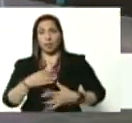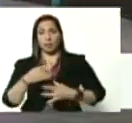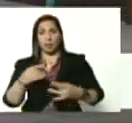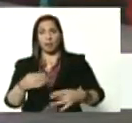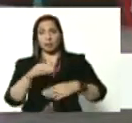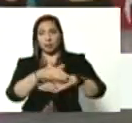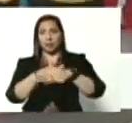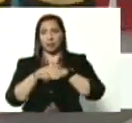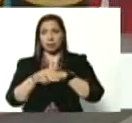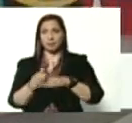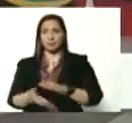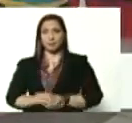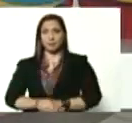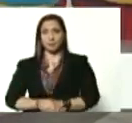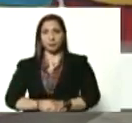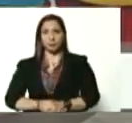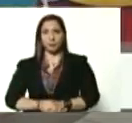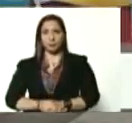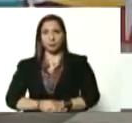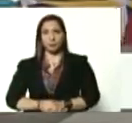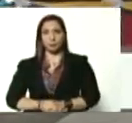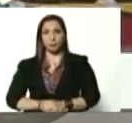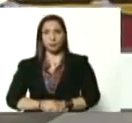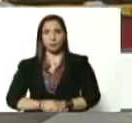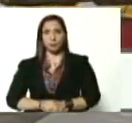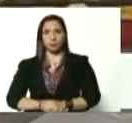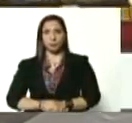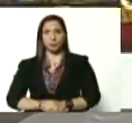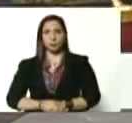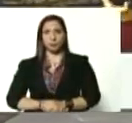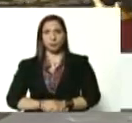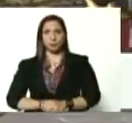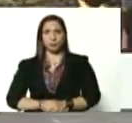ingleses no